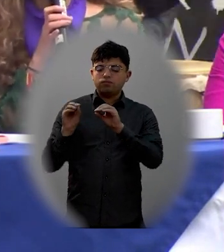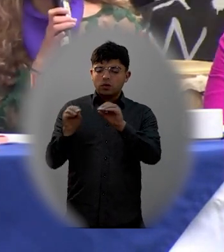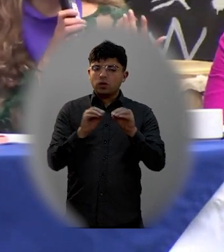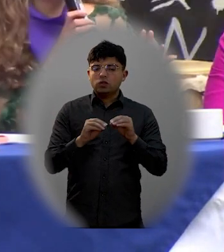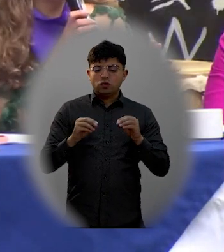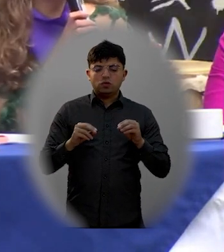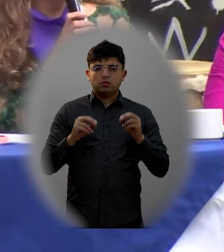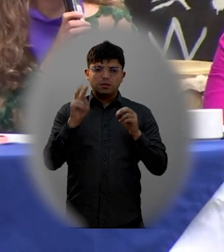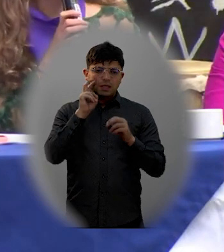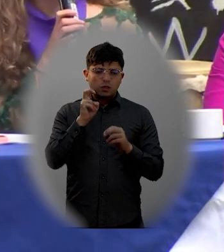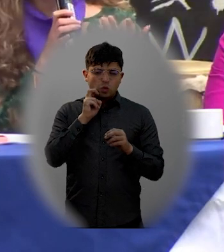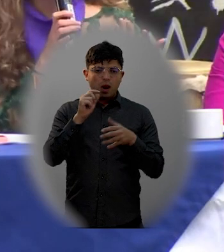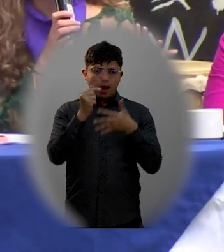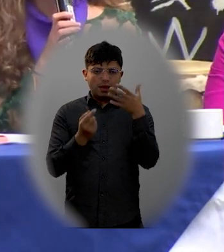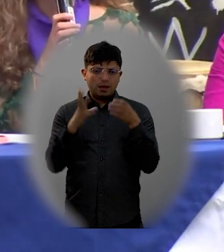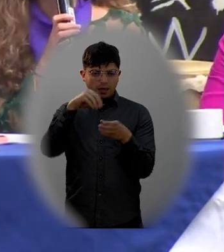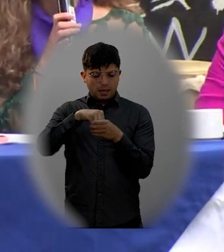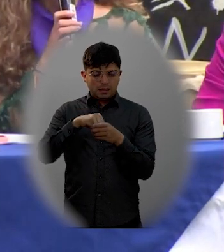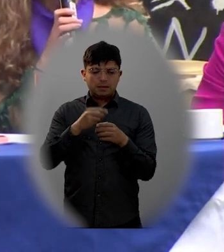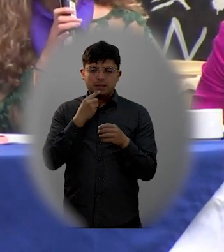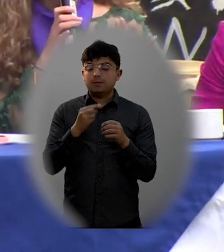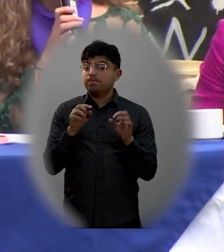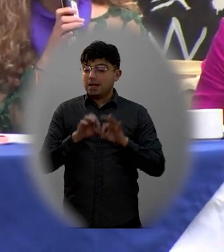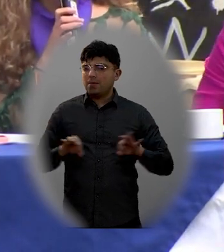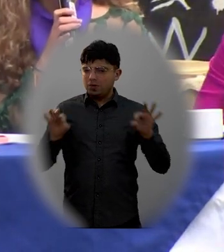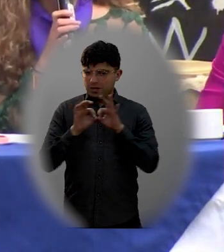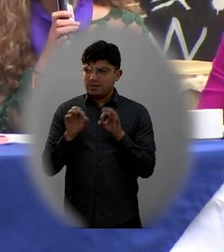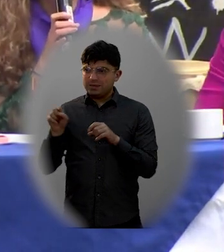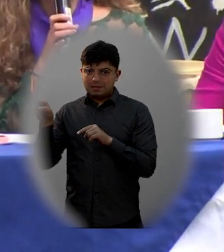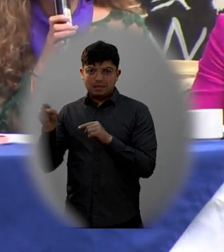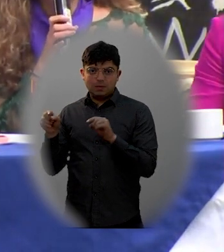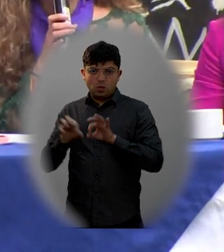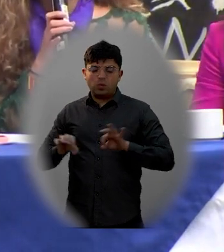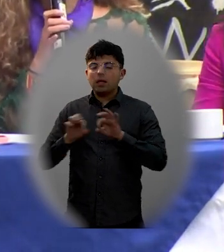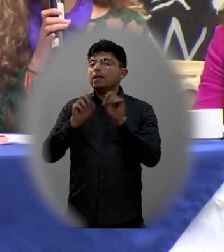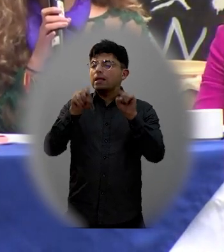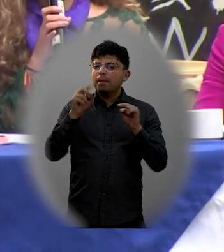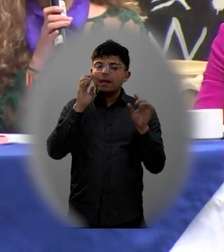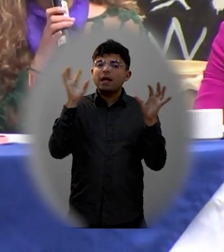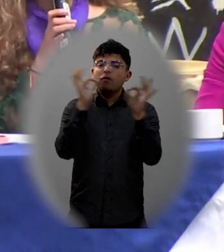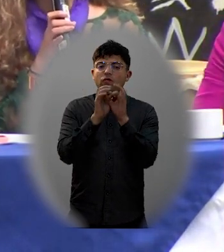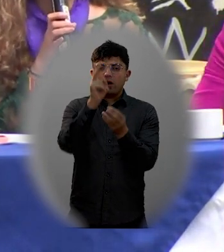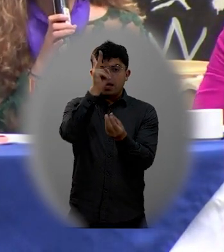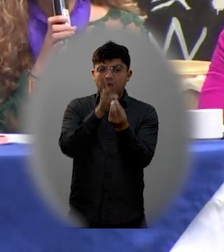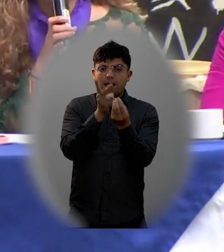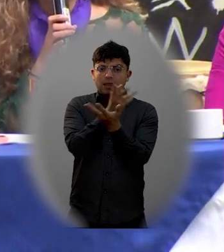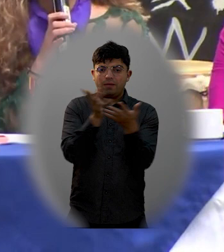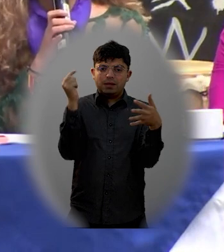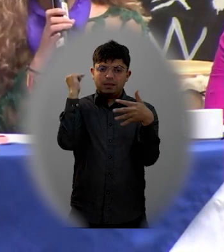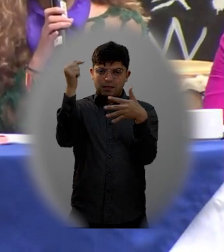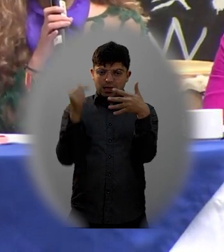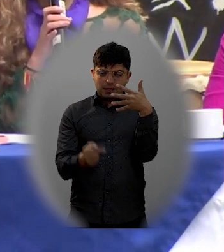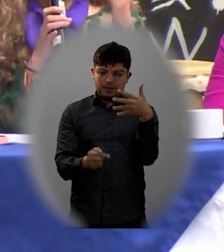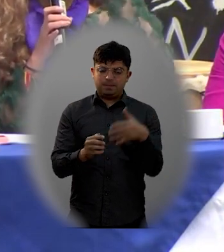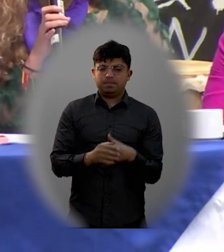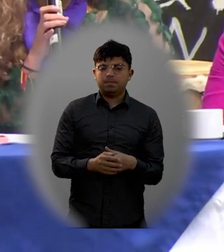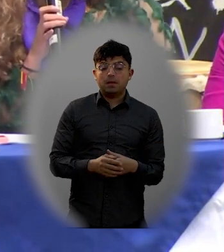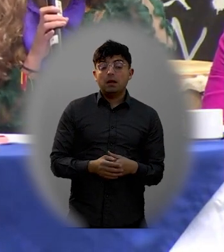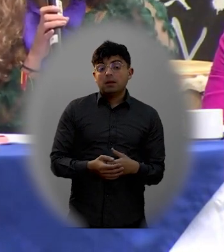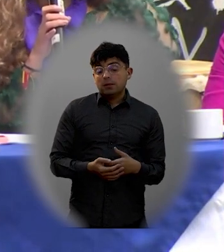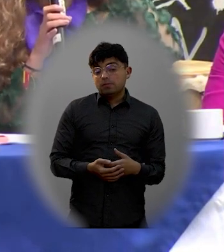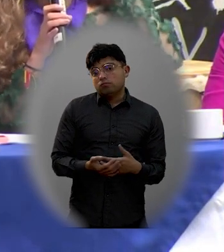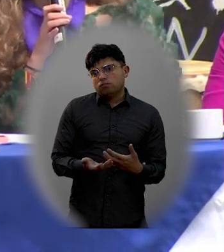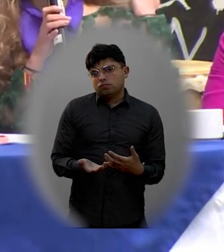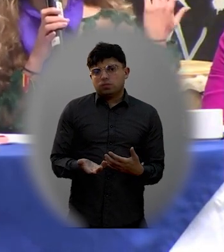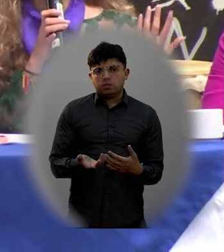integral, como lo estaba nombrando ahorita, por la importancia, pero también que tenga un enfoque de diversidades, porque nuevamente